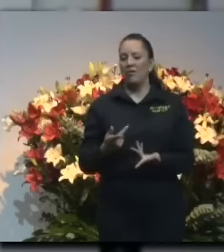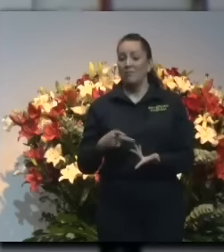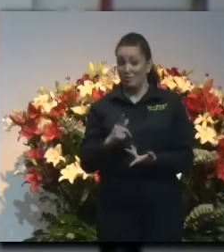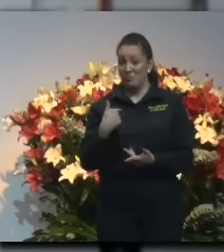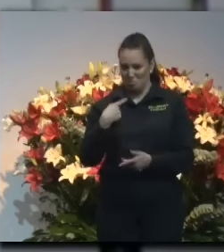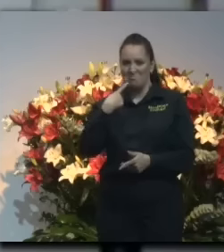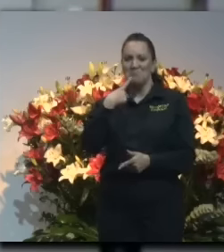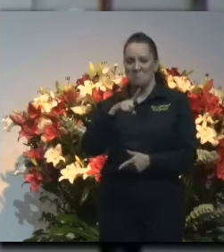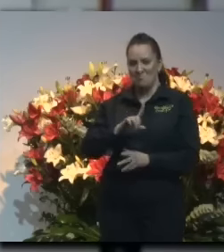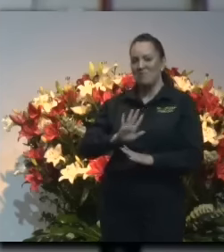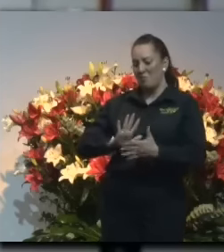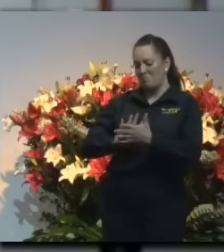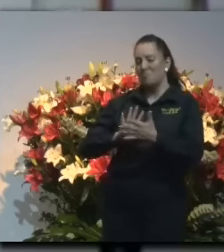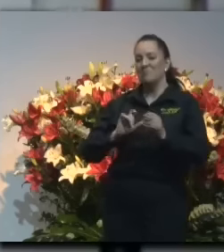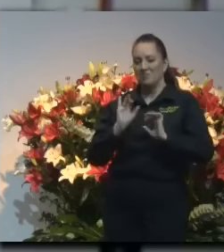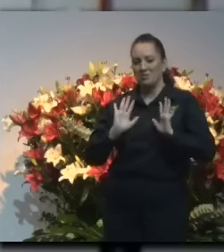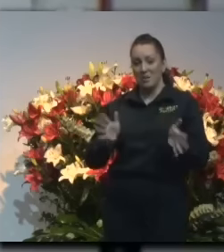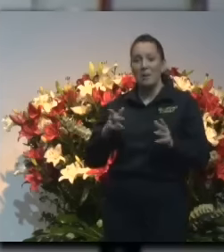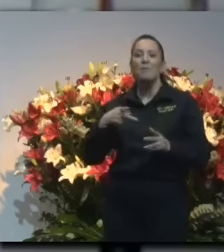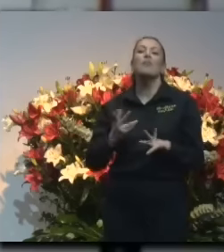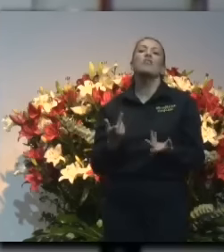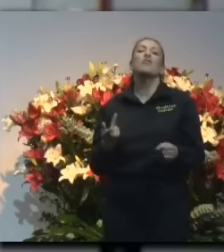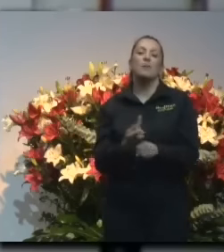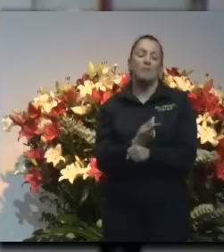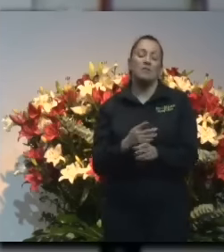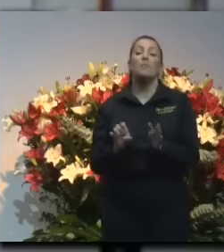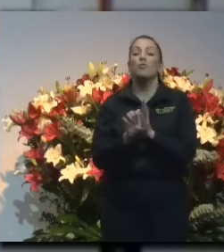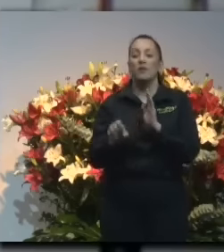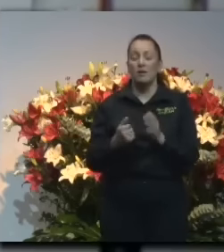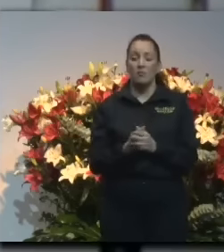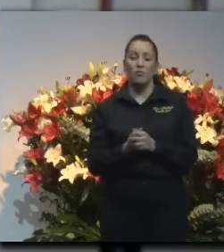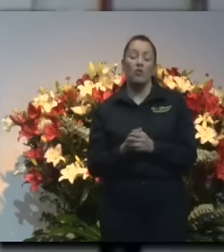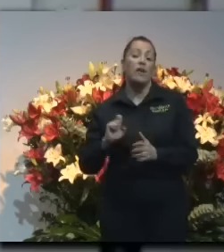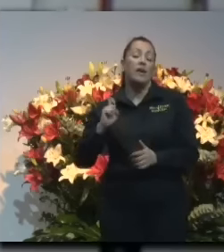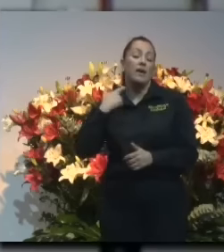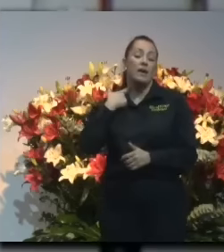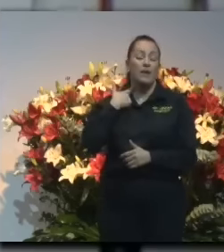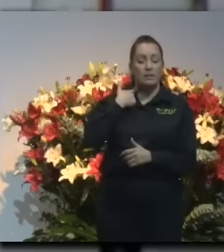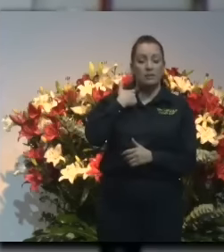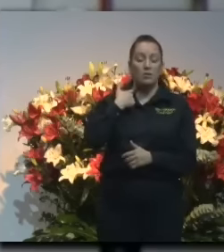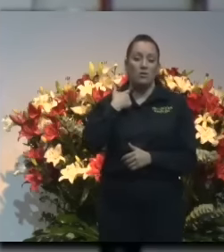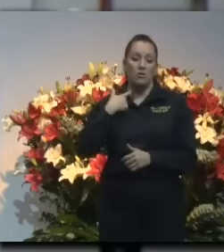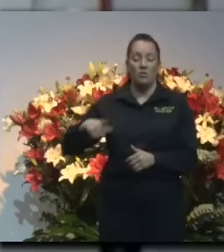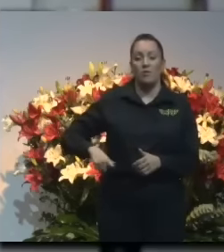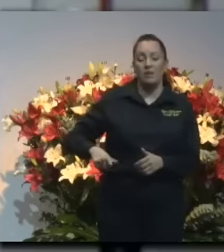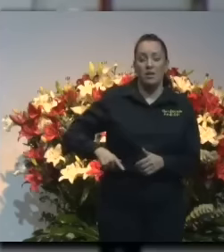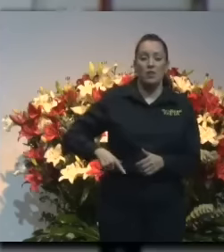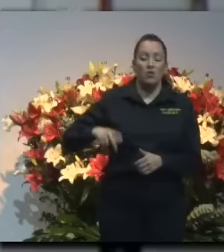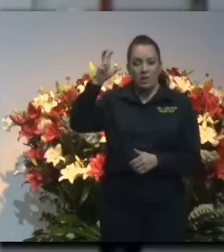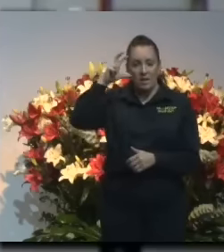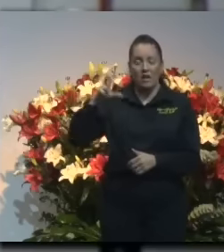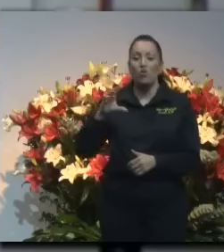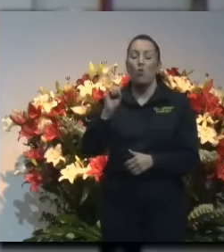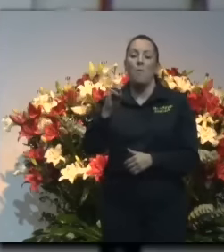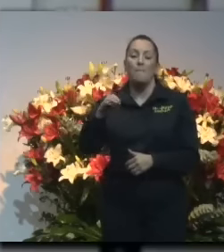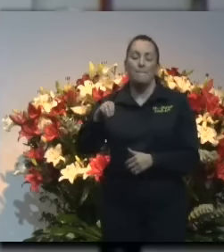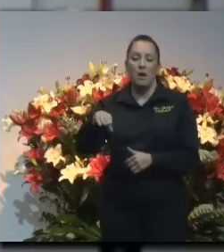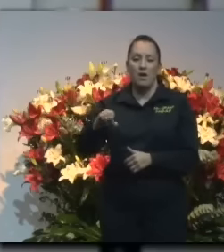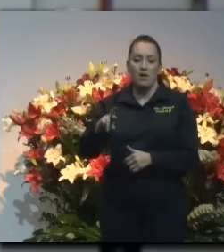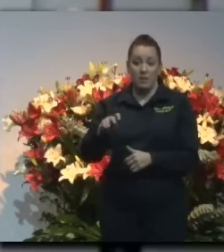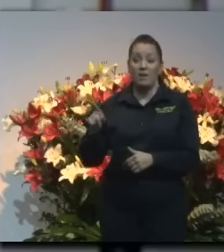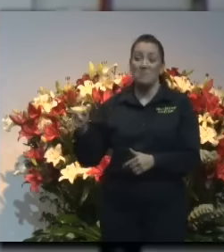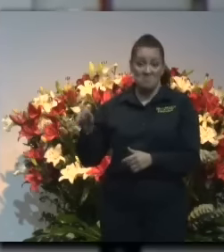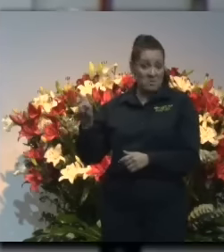Y además, en cuanto se cambia, por ejemplo, el exgobernador de Hidalgo, Omar Fayad, que también está acusado de actos de corrupción